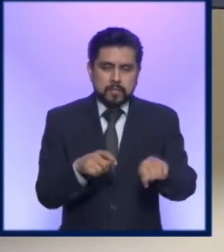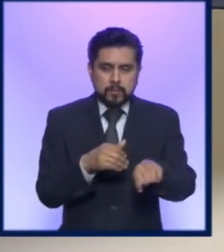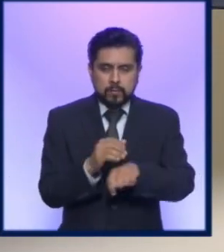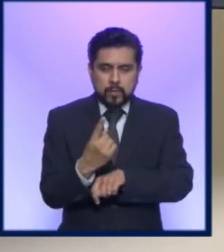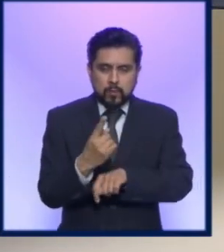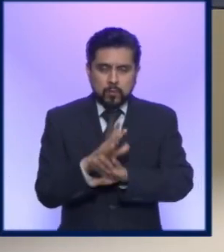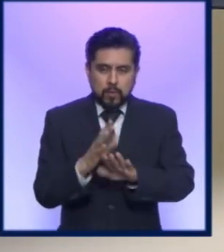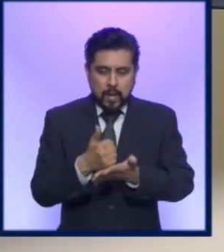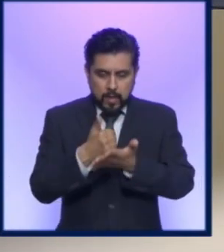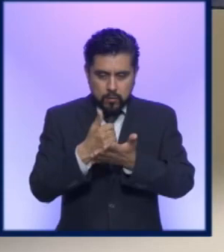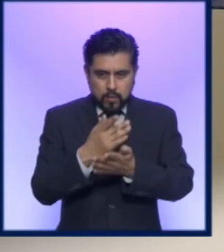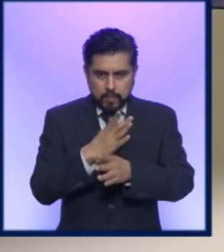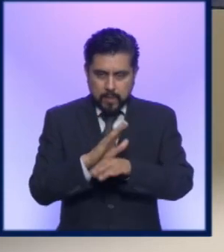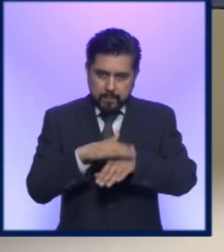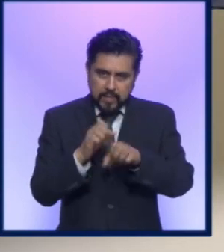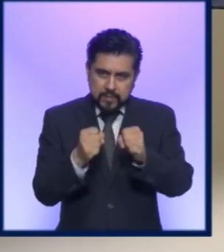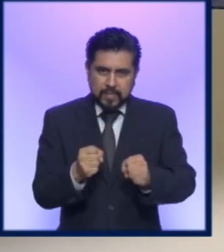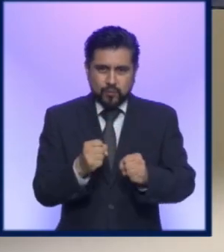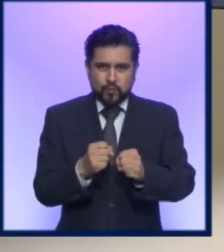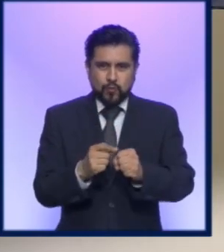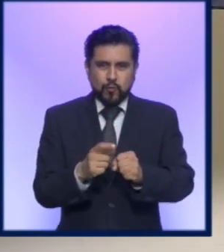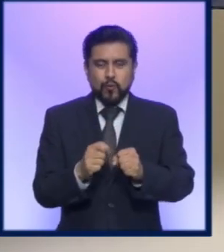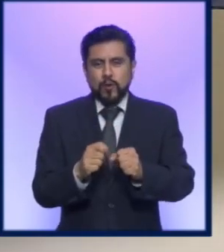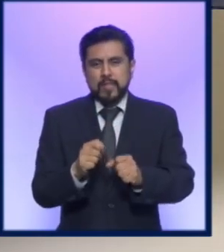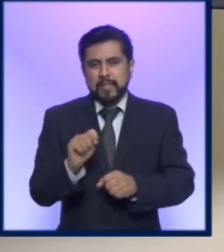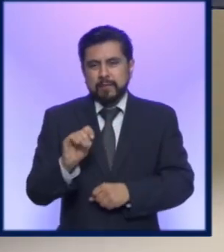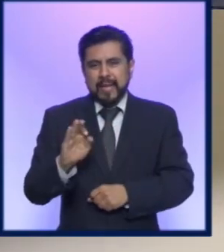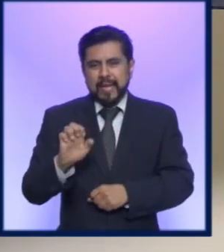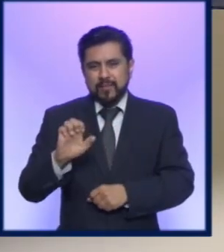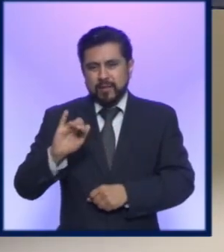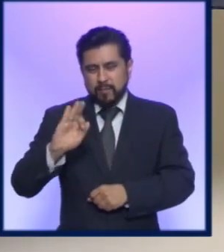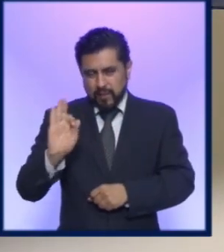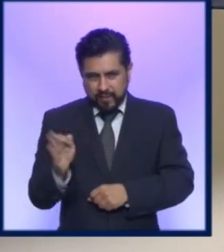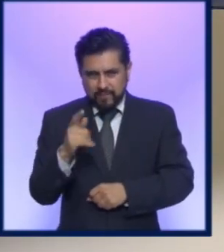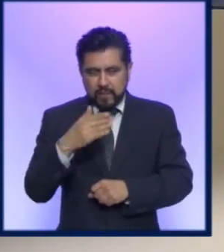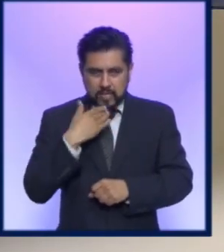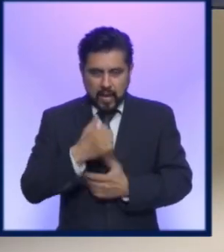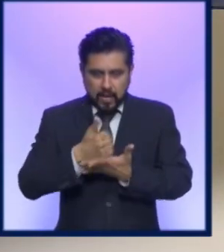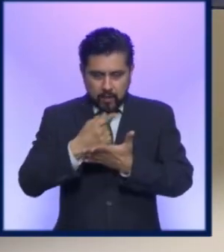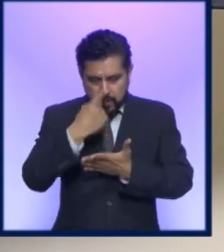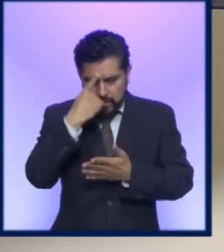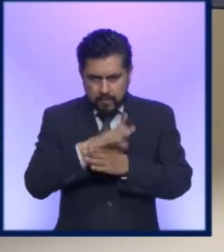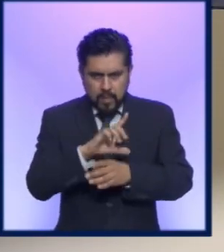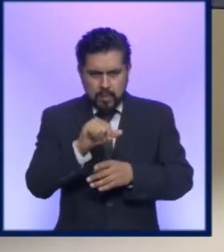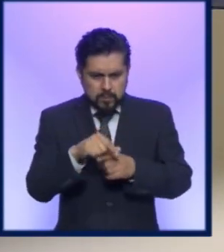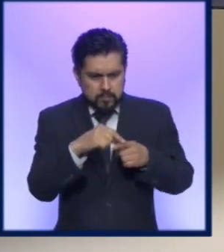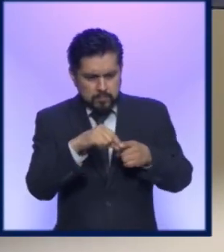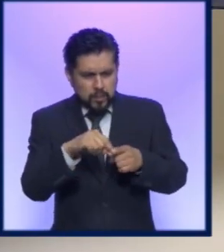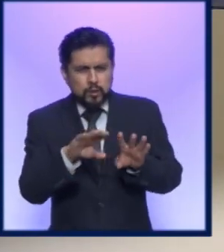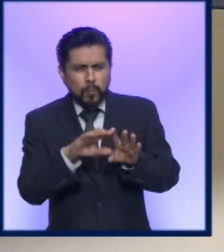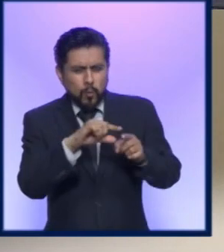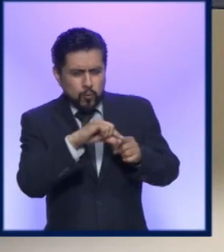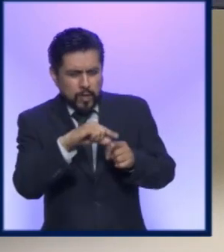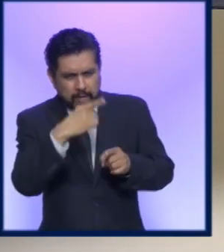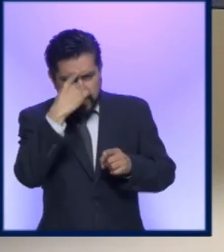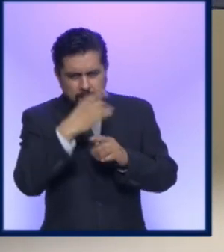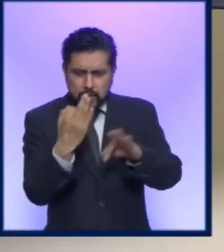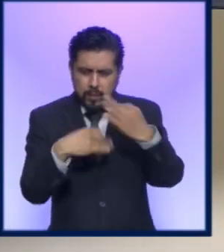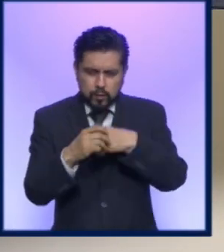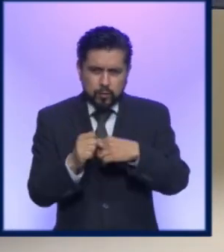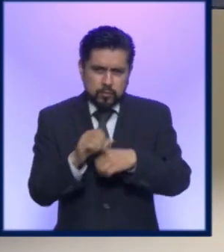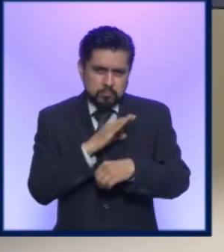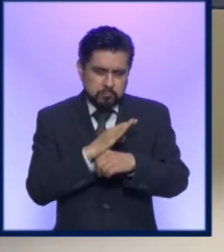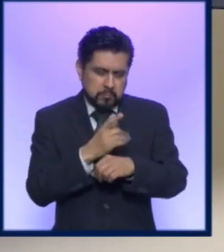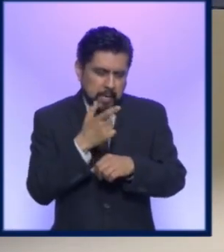certeza de lo que va a ser el tribunal electoral y las autoridades electorales pues Pueden seguir ese ejemplo tal cual no Bueno